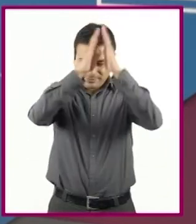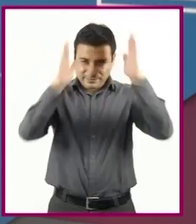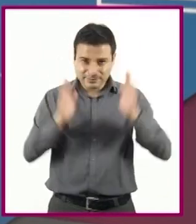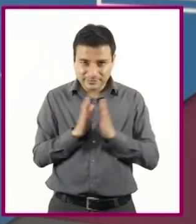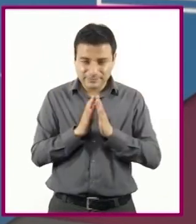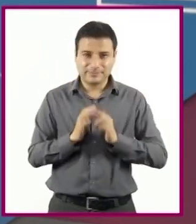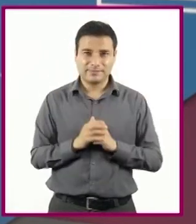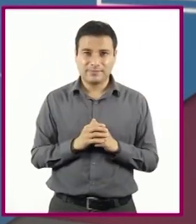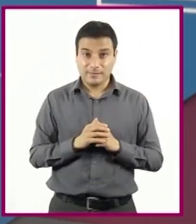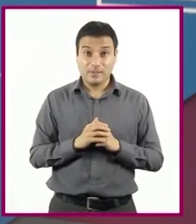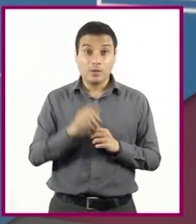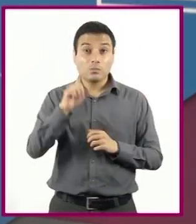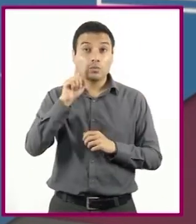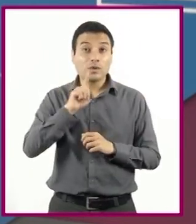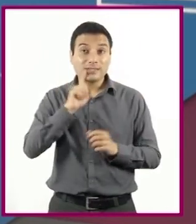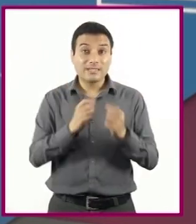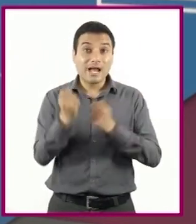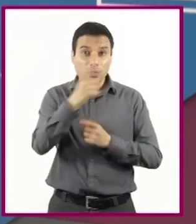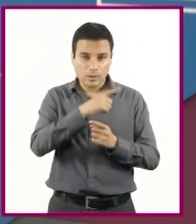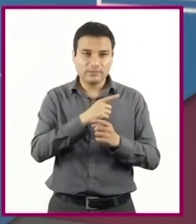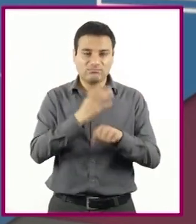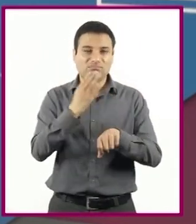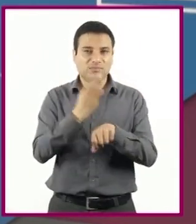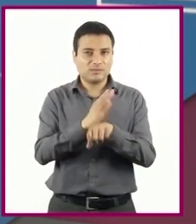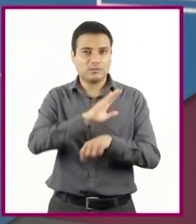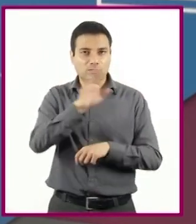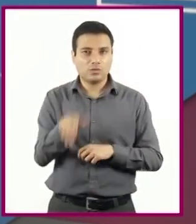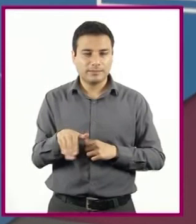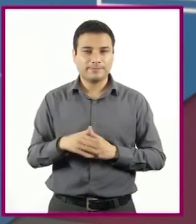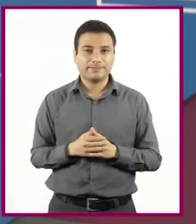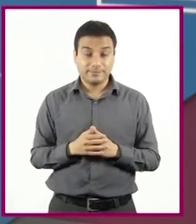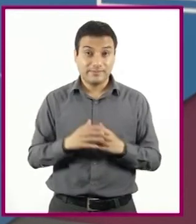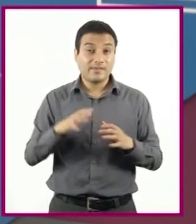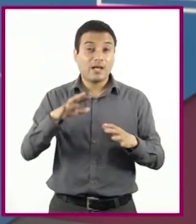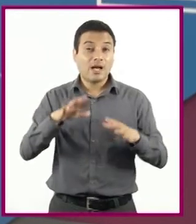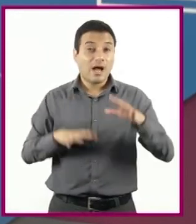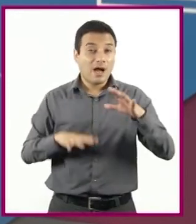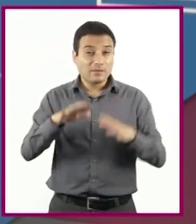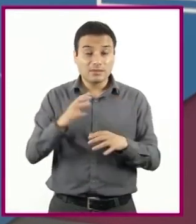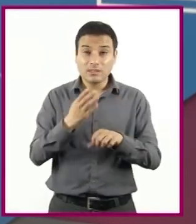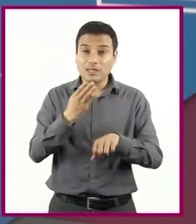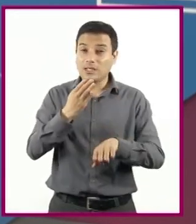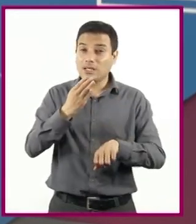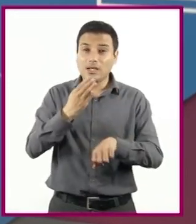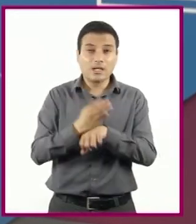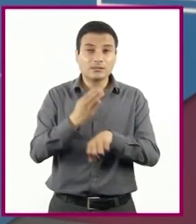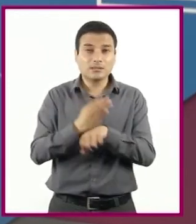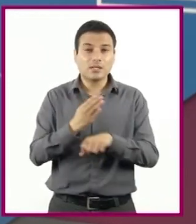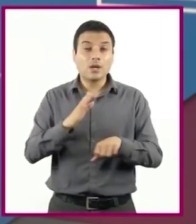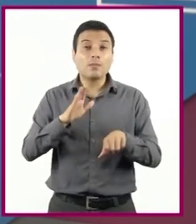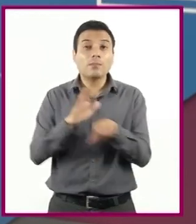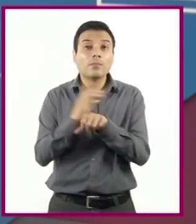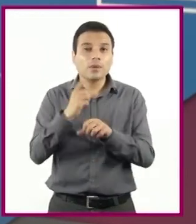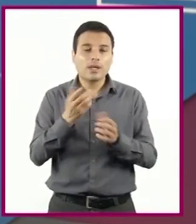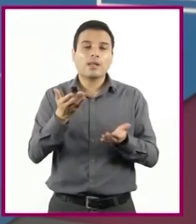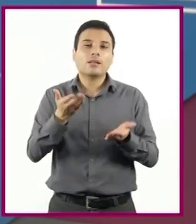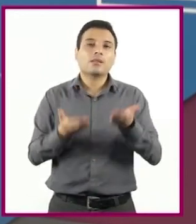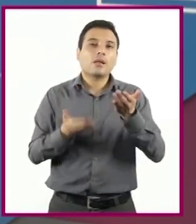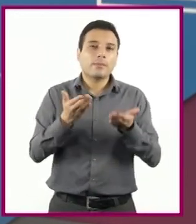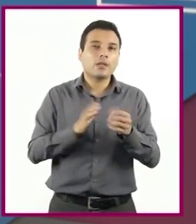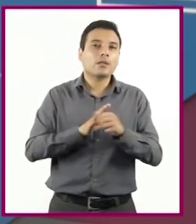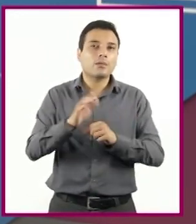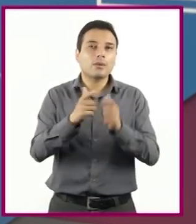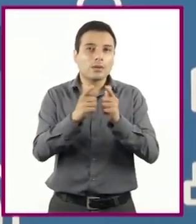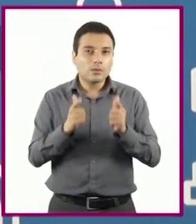menos afortunadas fueron sentenciadas a muerte. Muchas veces las condenas estuvieron ligadas al estrato social de las